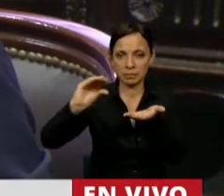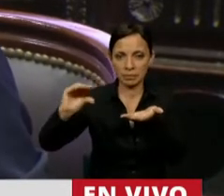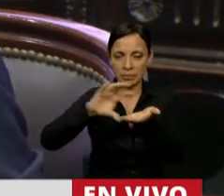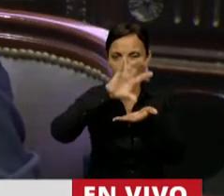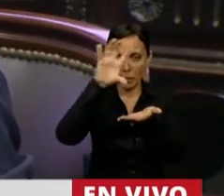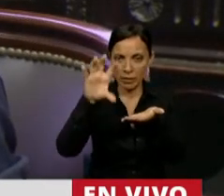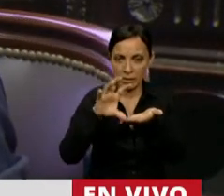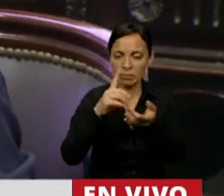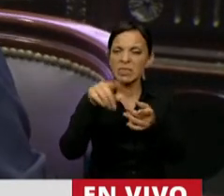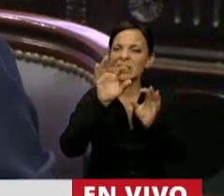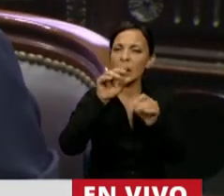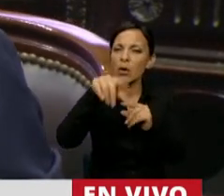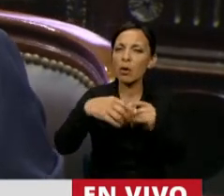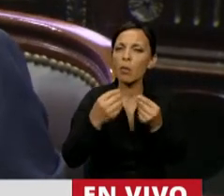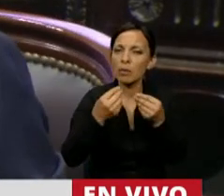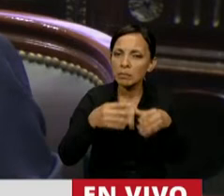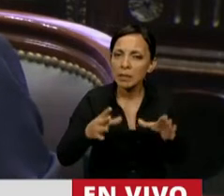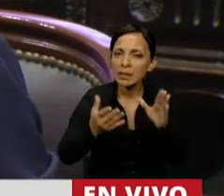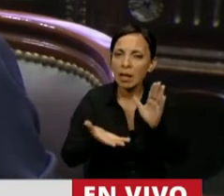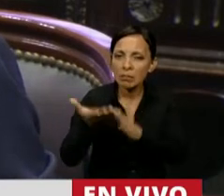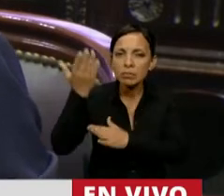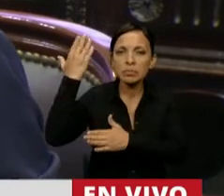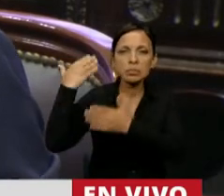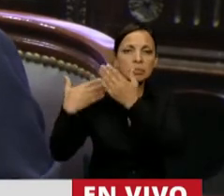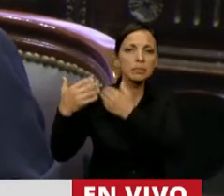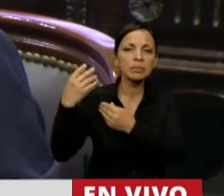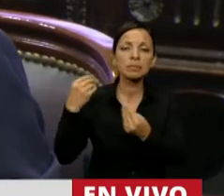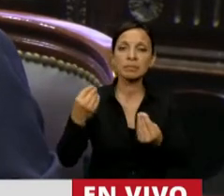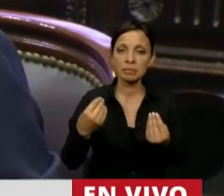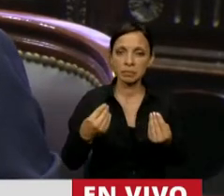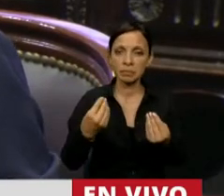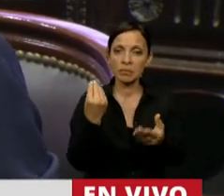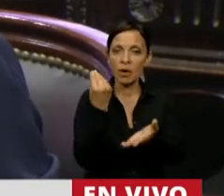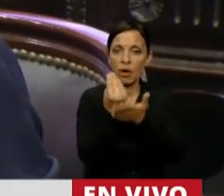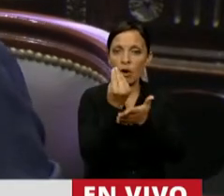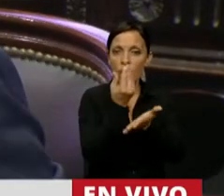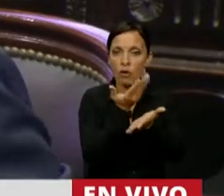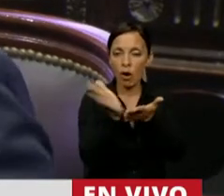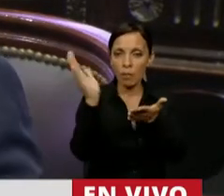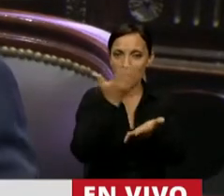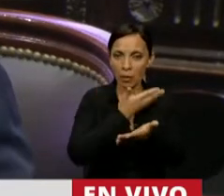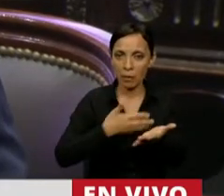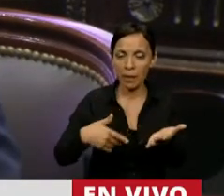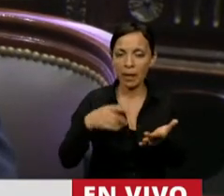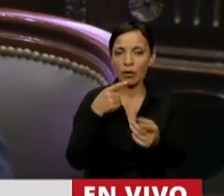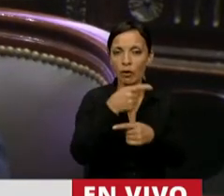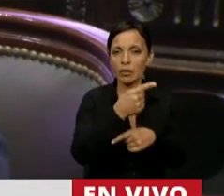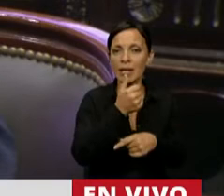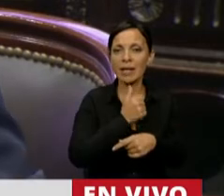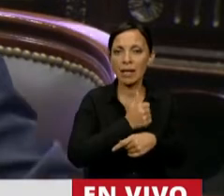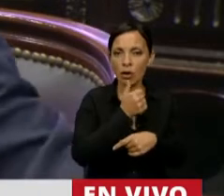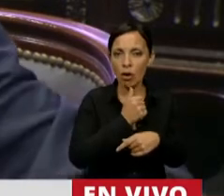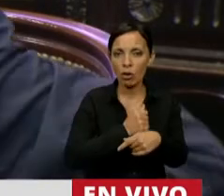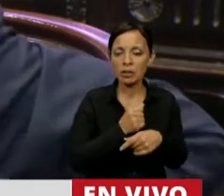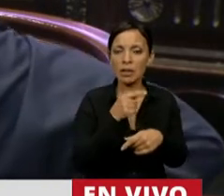el régimen de coparticipación? Por el golpe que le hicieron a Hipólito Yrigoyen, que destruyó